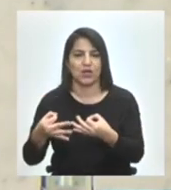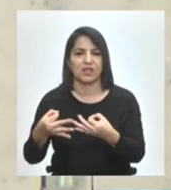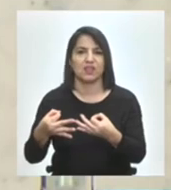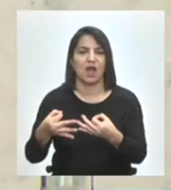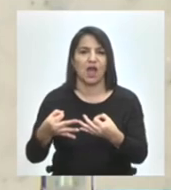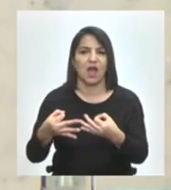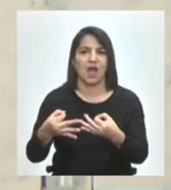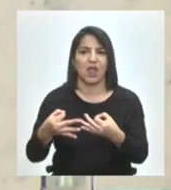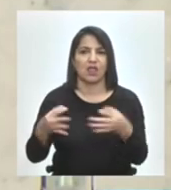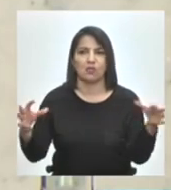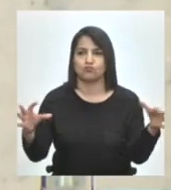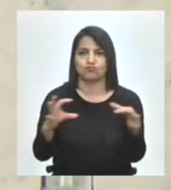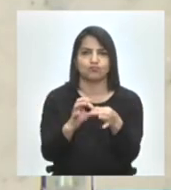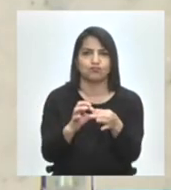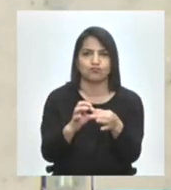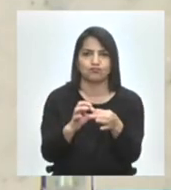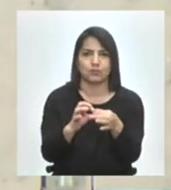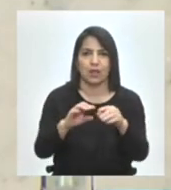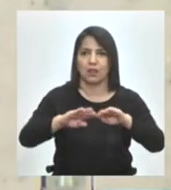son incompatibles.